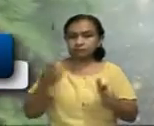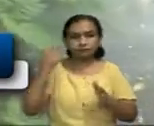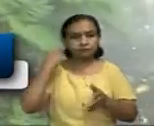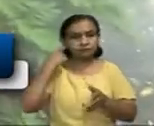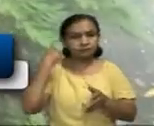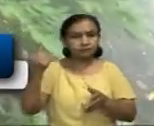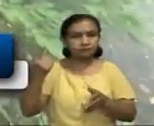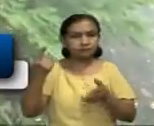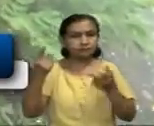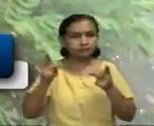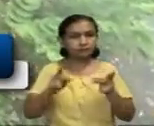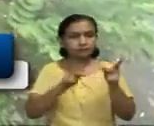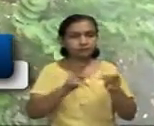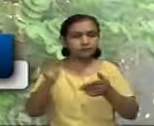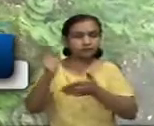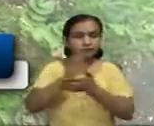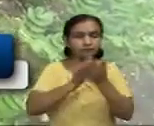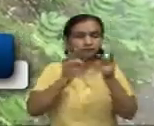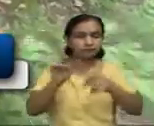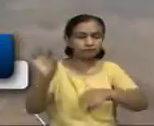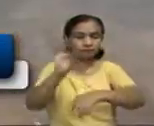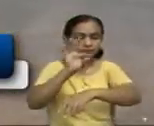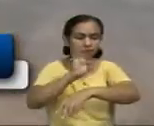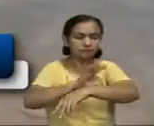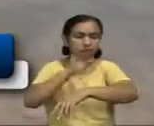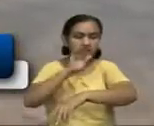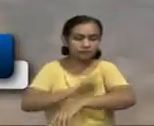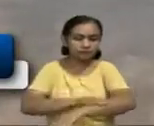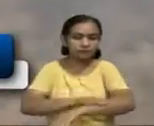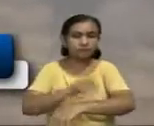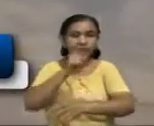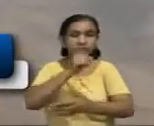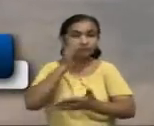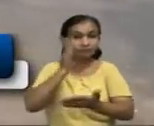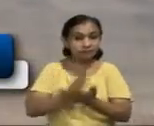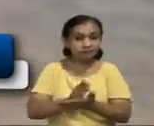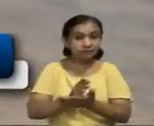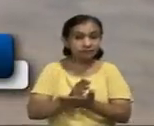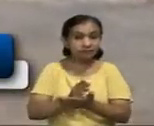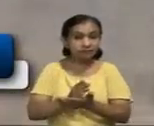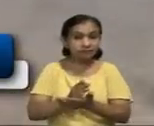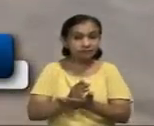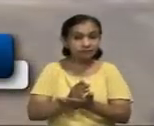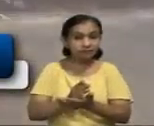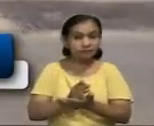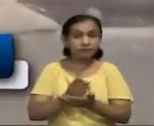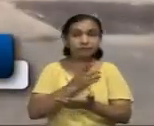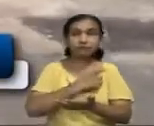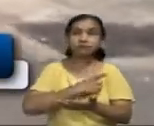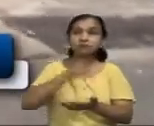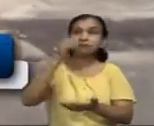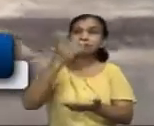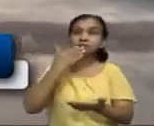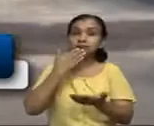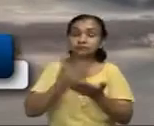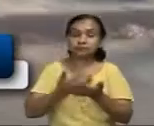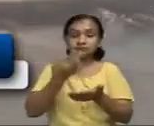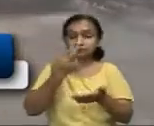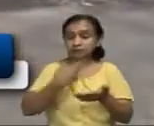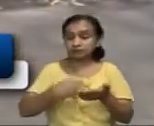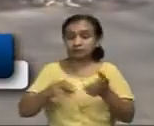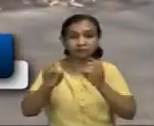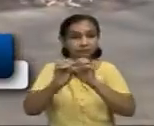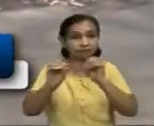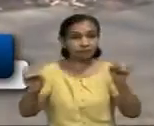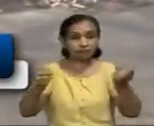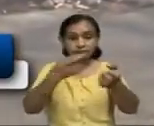las personas que les da dengue, una vez, quizás, gracias a Dios, no presentó dengue hemorrágico,